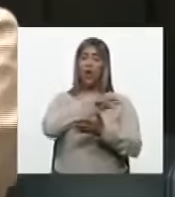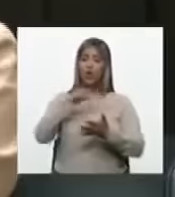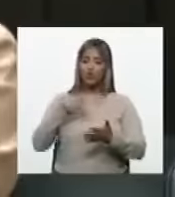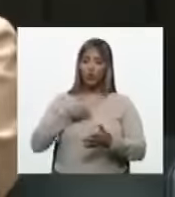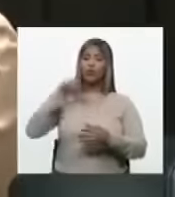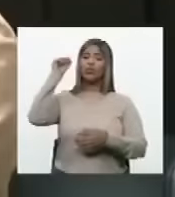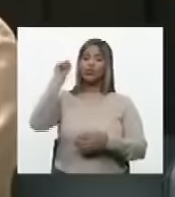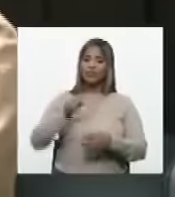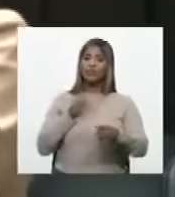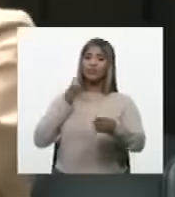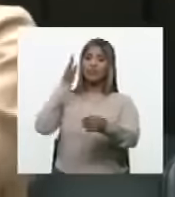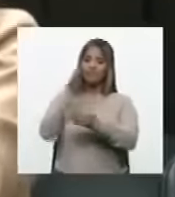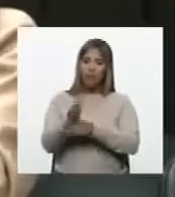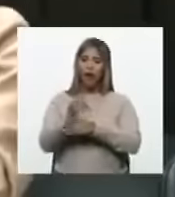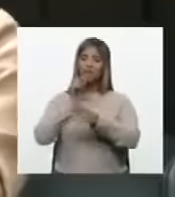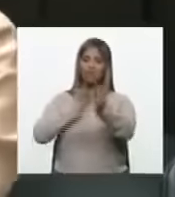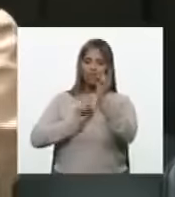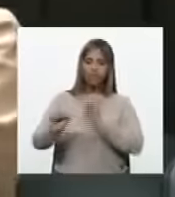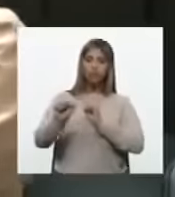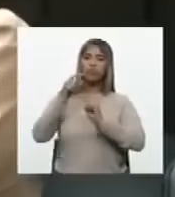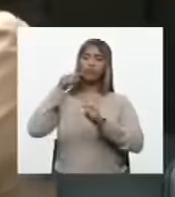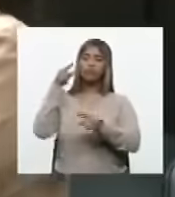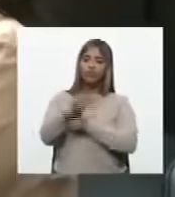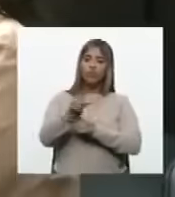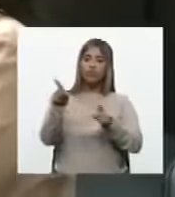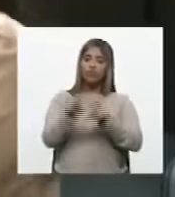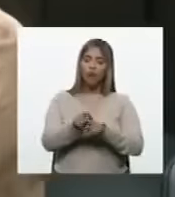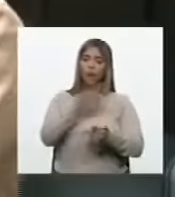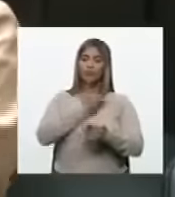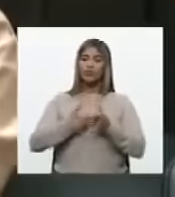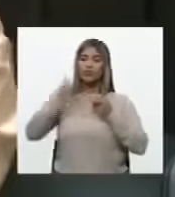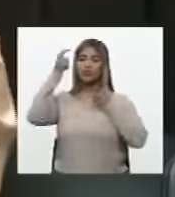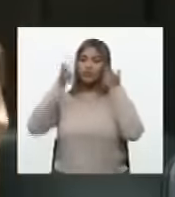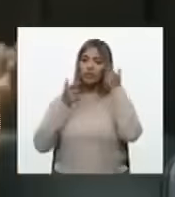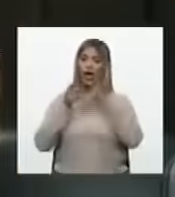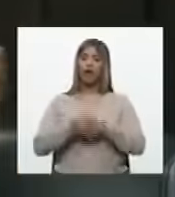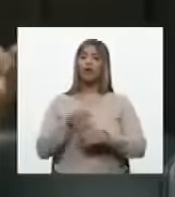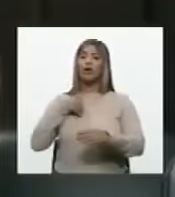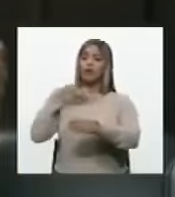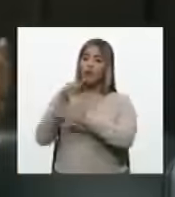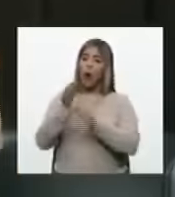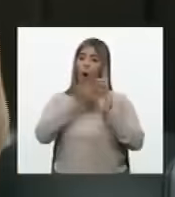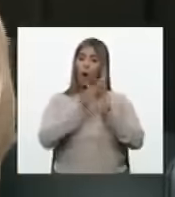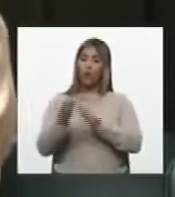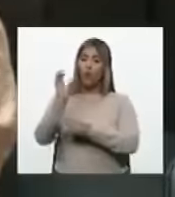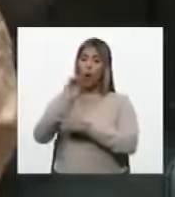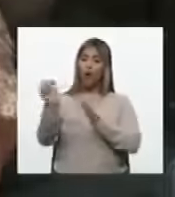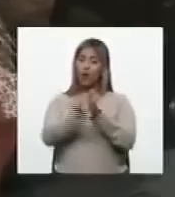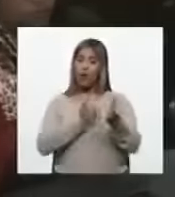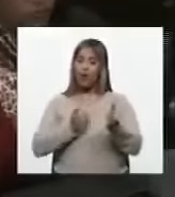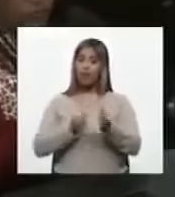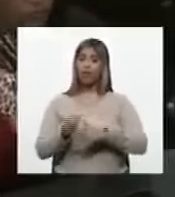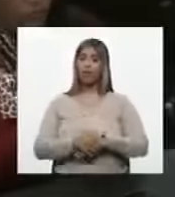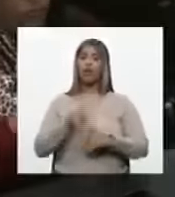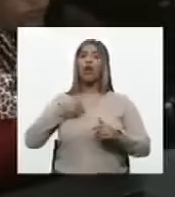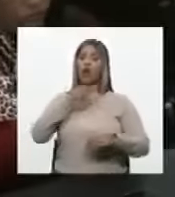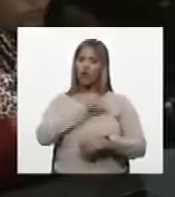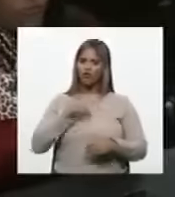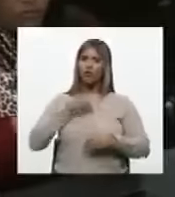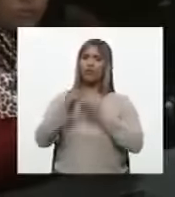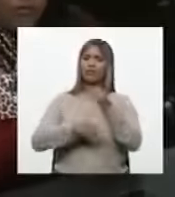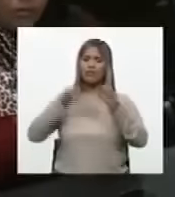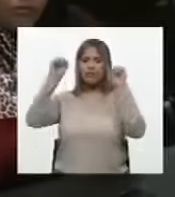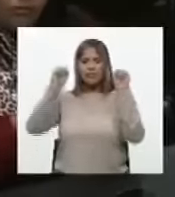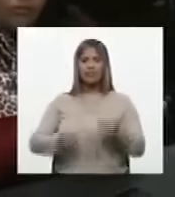lograr ir a la ofensiva que indicó el comandante Chávez, ir al Comuna Unada, vamos a hacerlo.